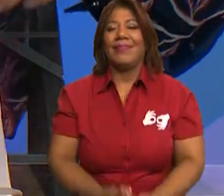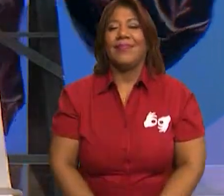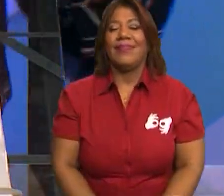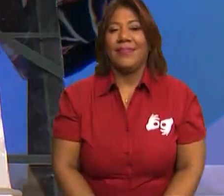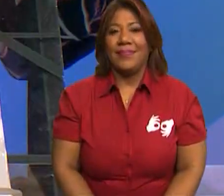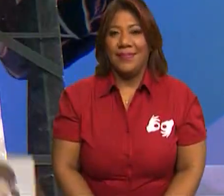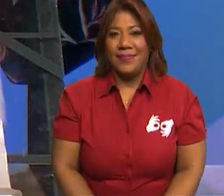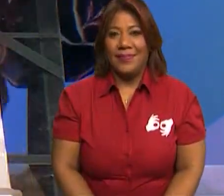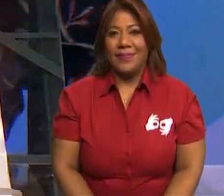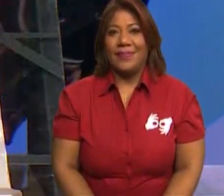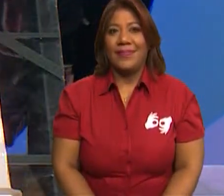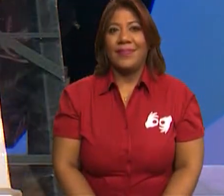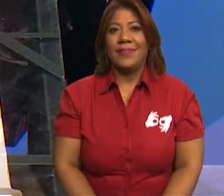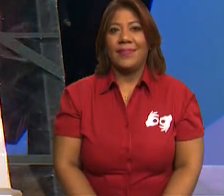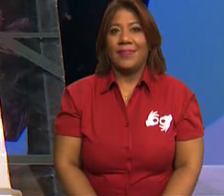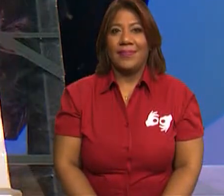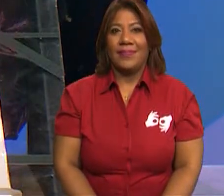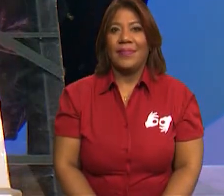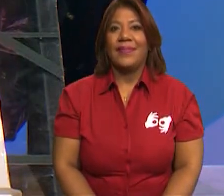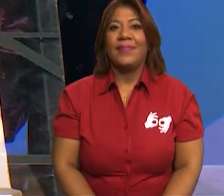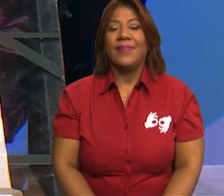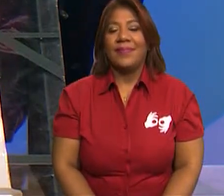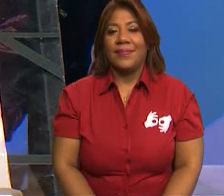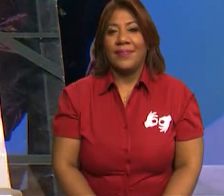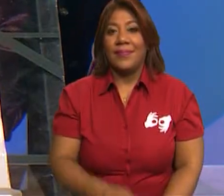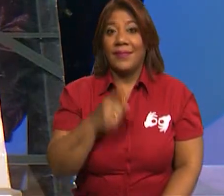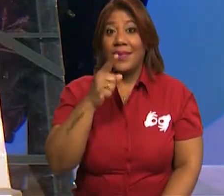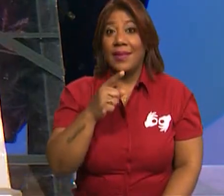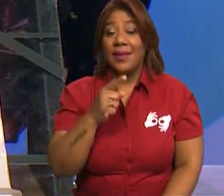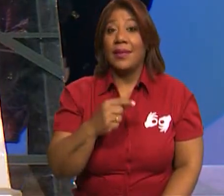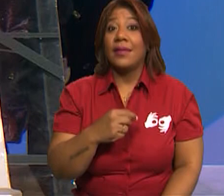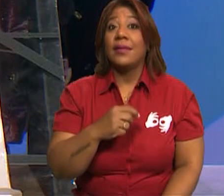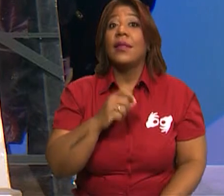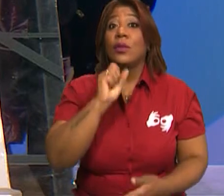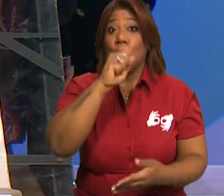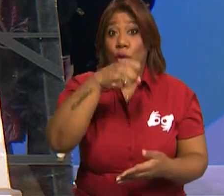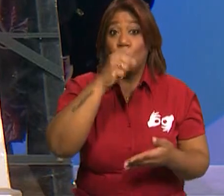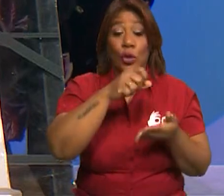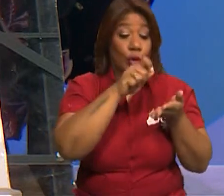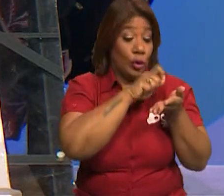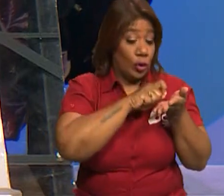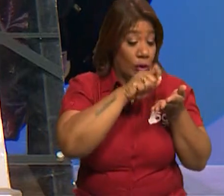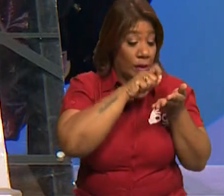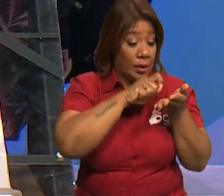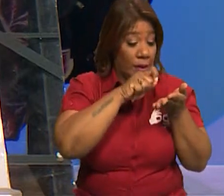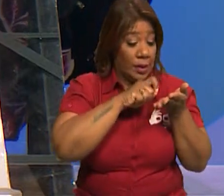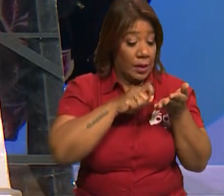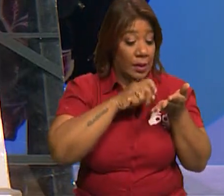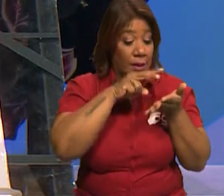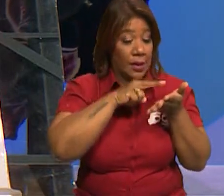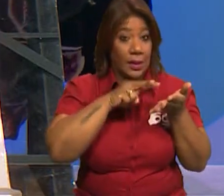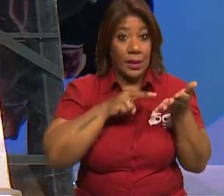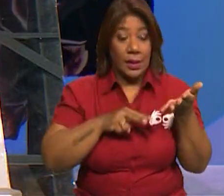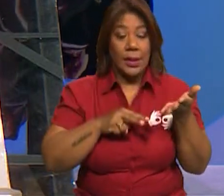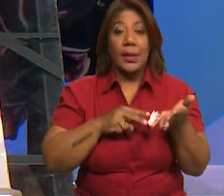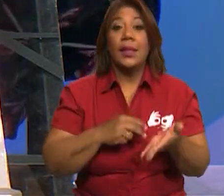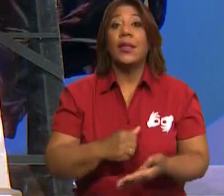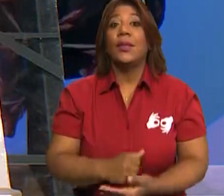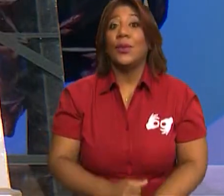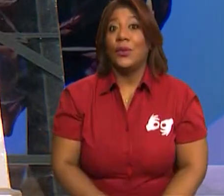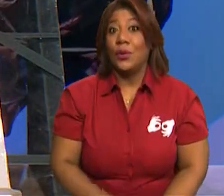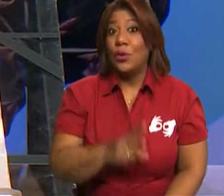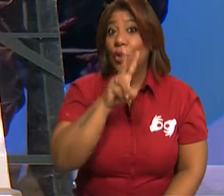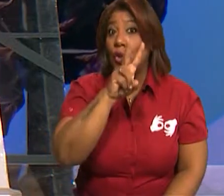Vamos con la siguiente. Esta es verbal o no verbal. Es verbal porque